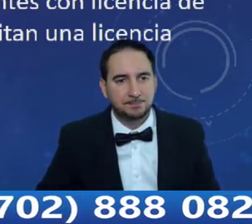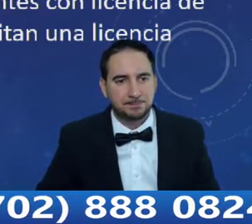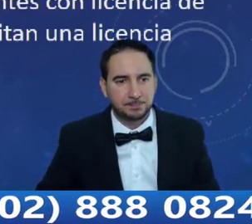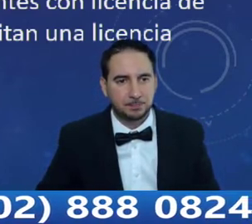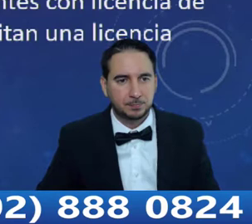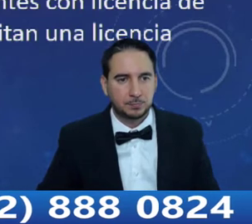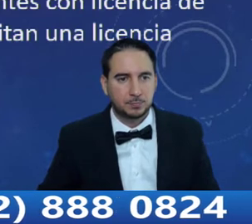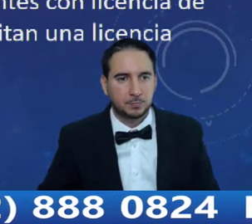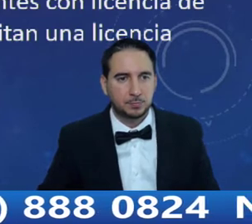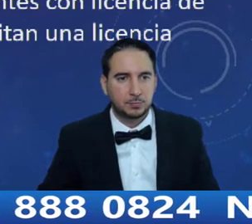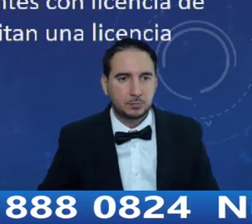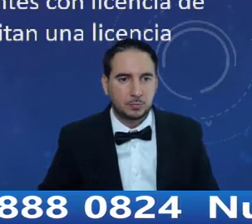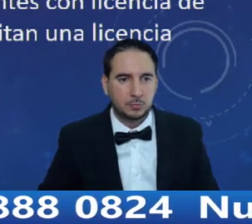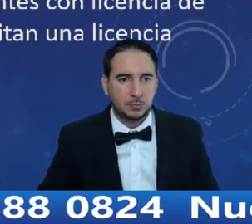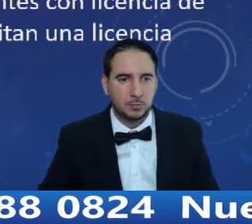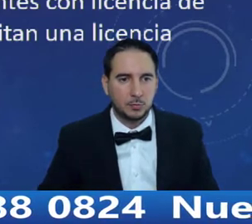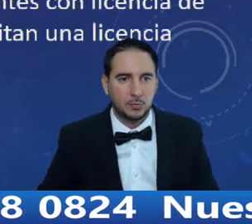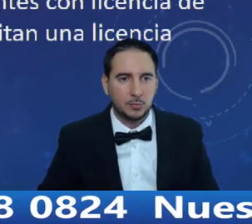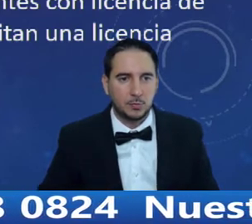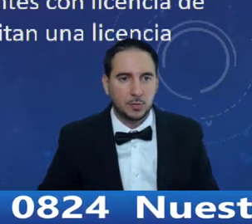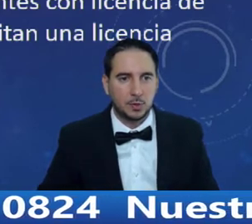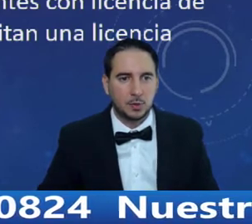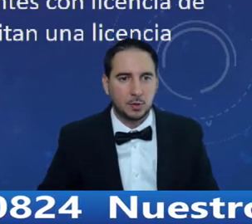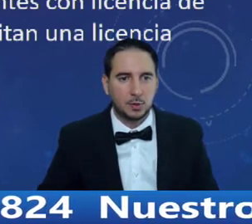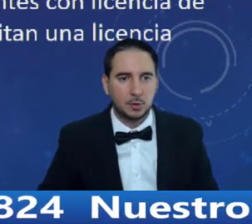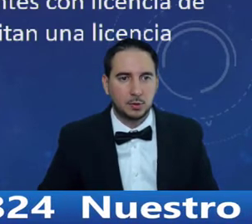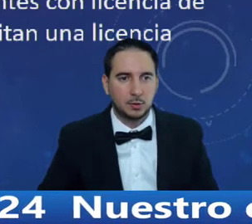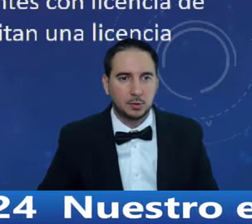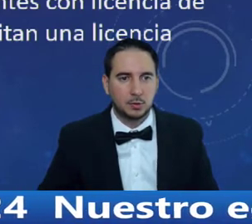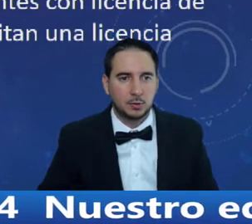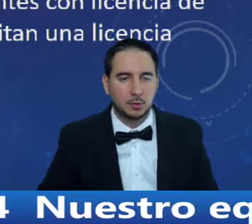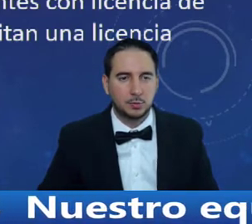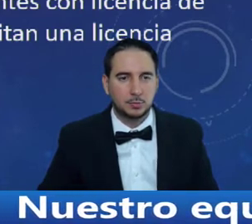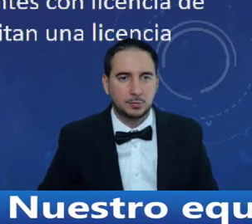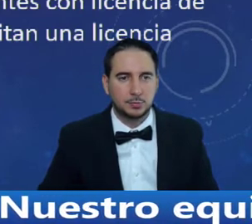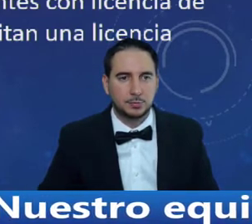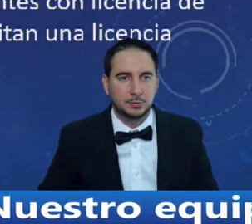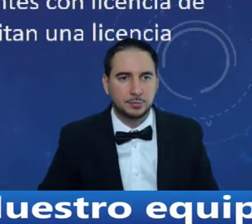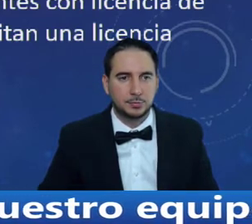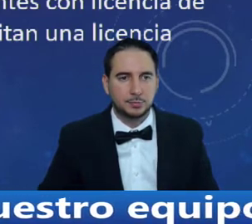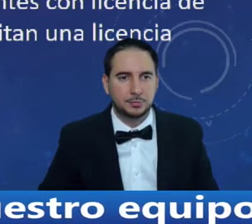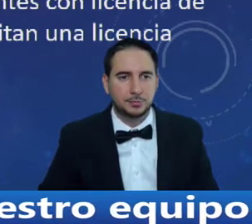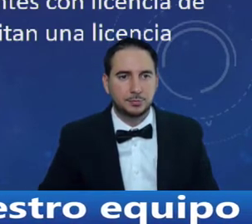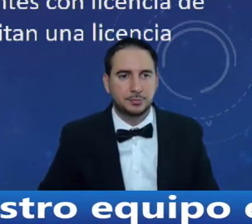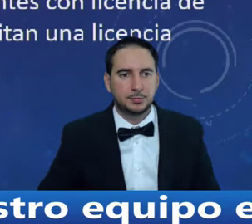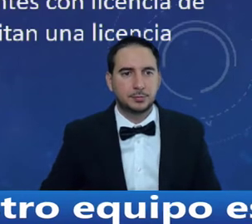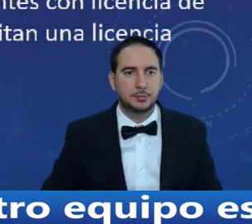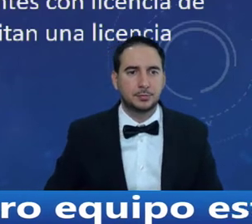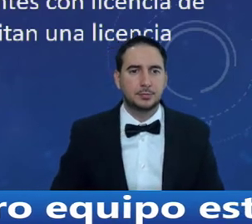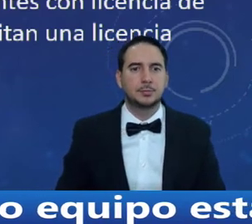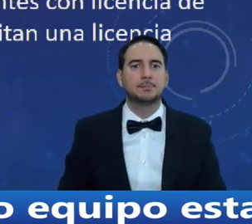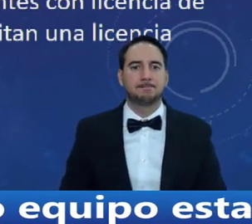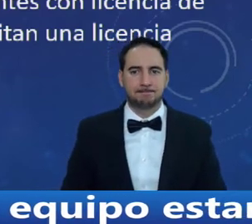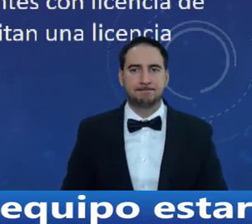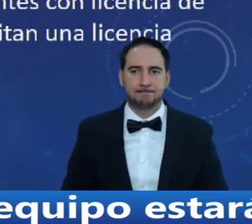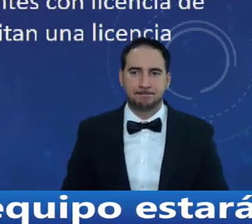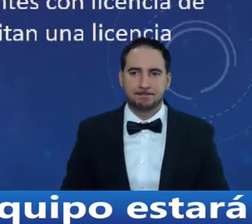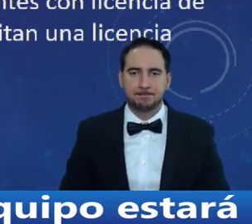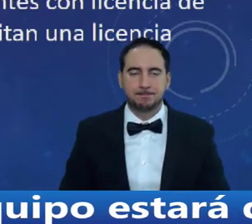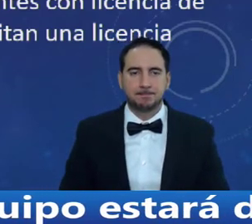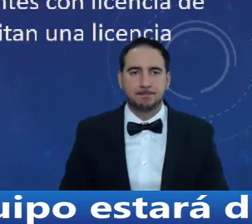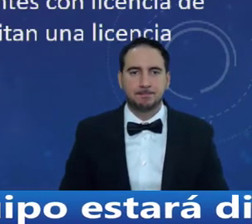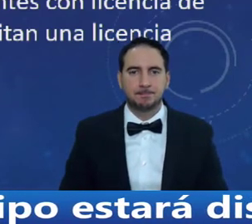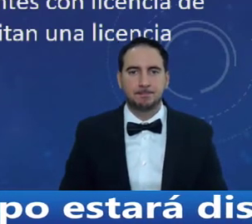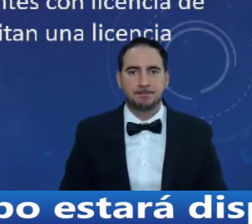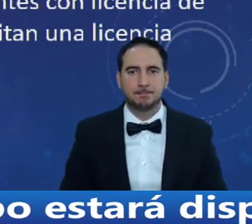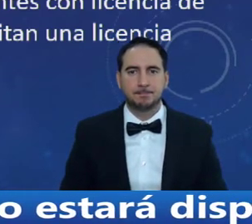Entonces, una parte, una parte muy importante para saber, tú tienes que ir a pagar el examen 125 dólares, ¿ok? Si por